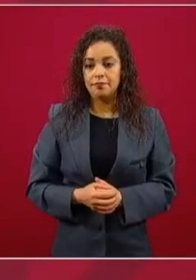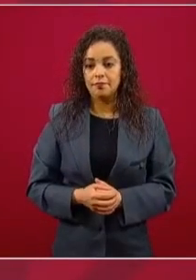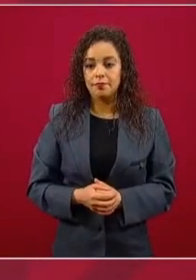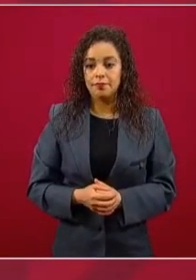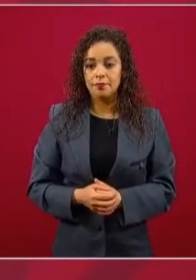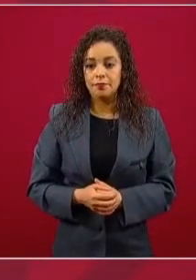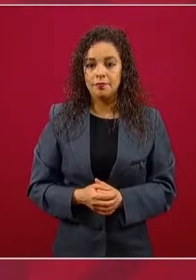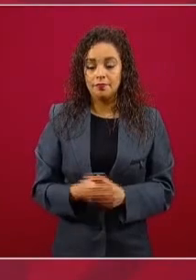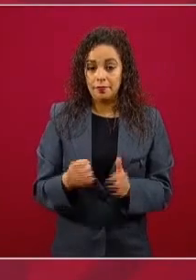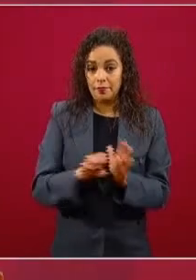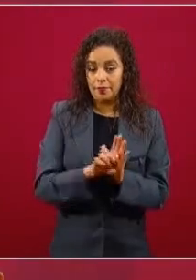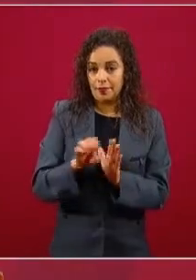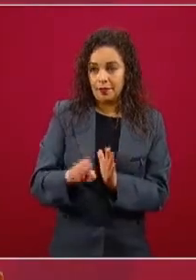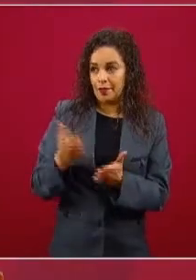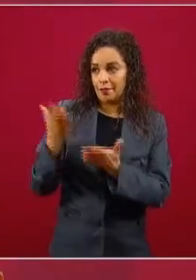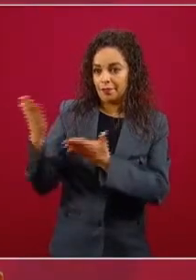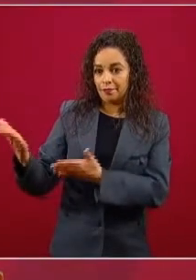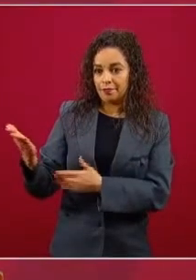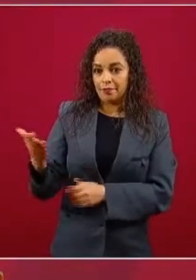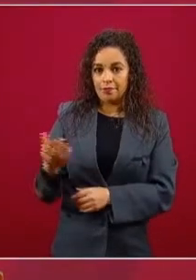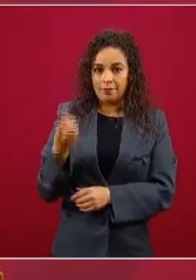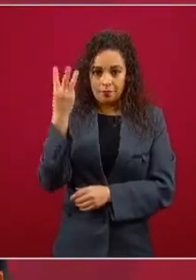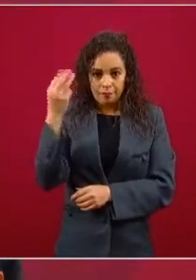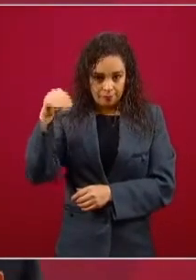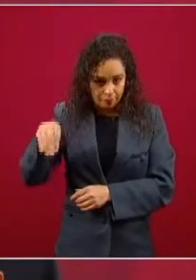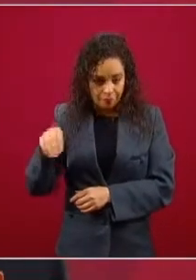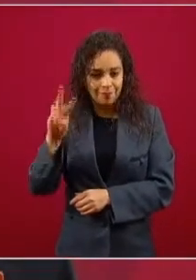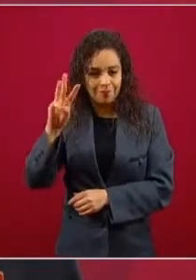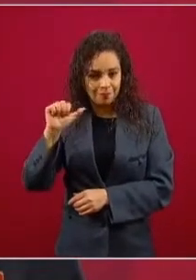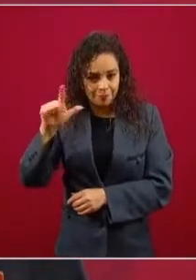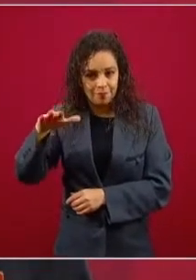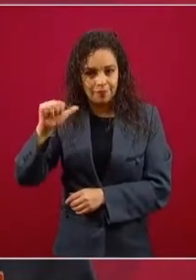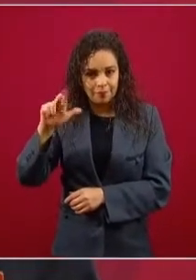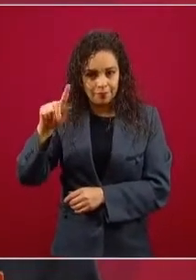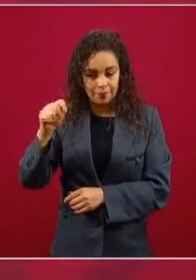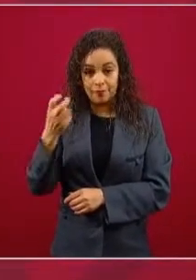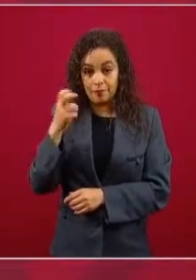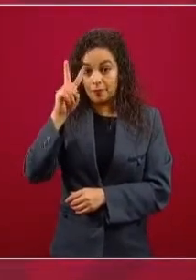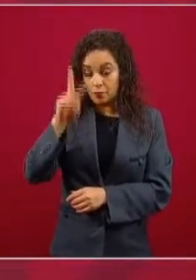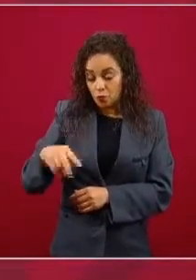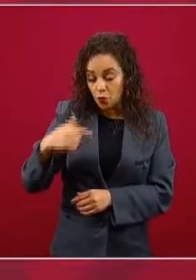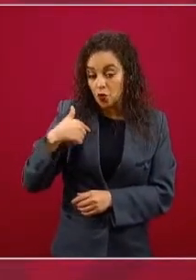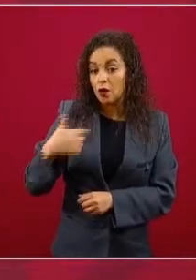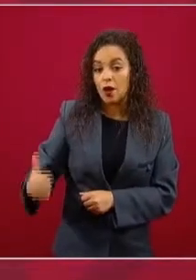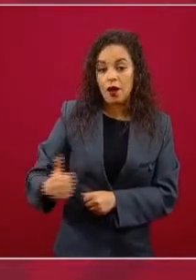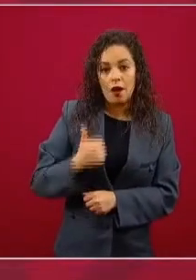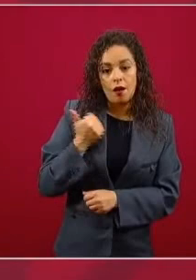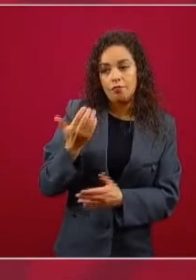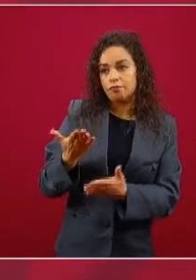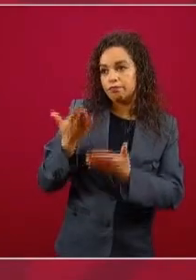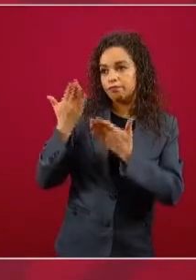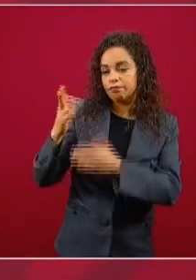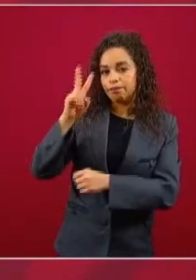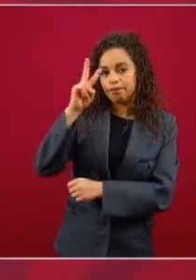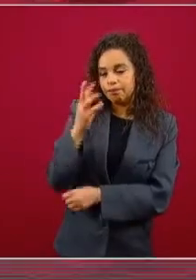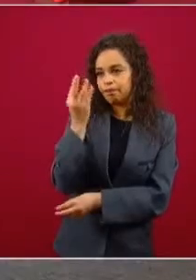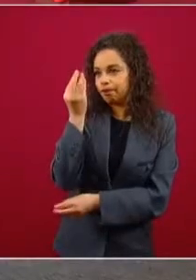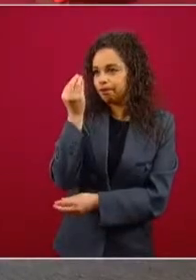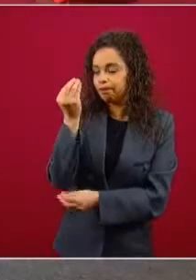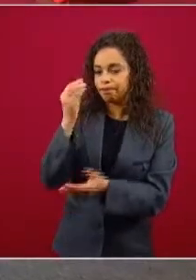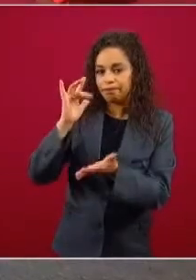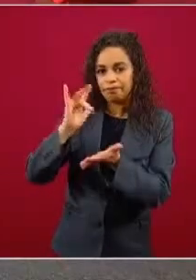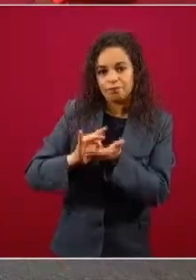como lo de Walmart, que yo aquí aprovecho para agradecerles a